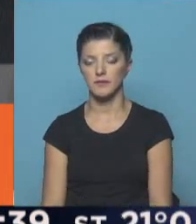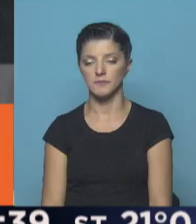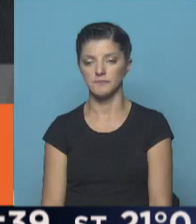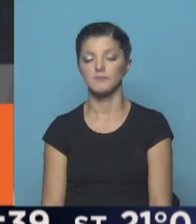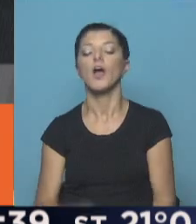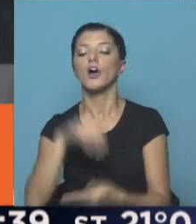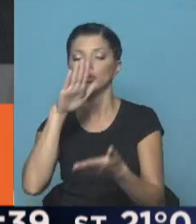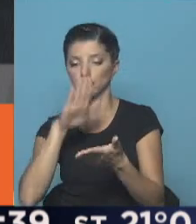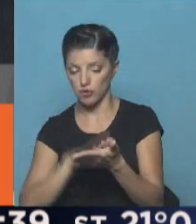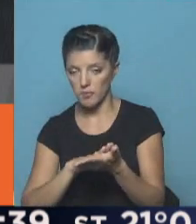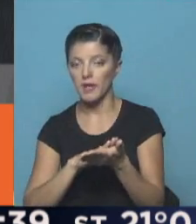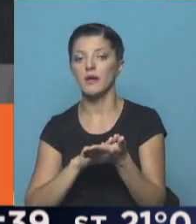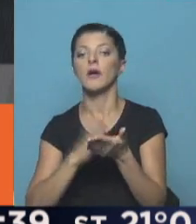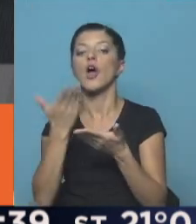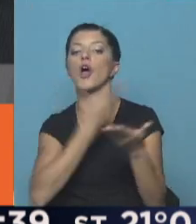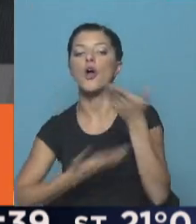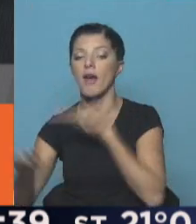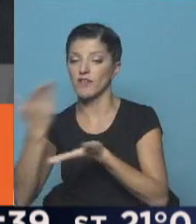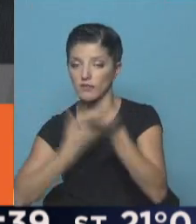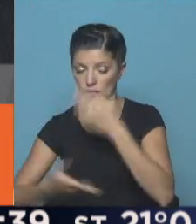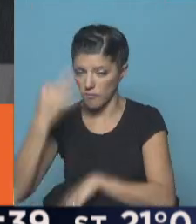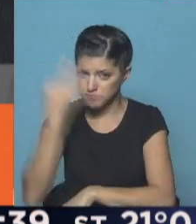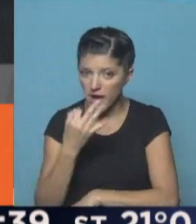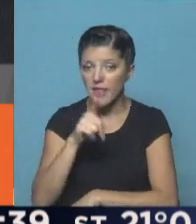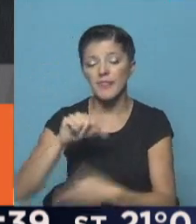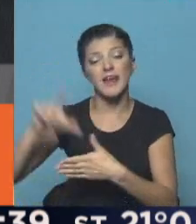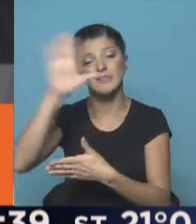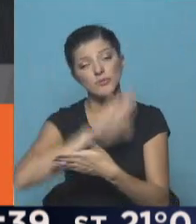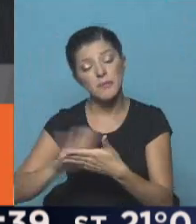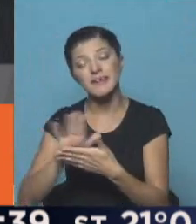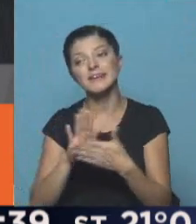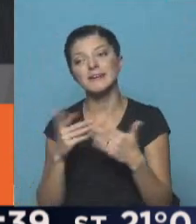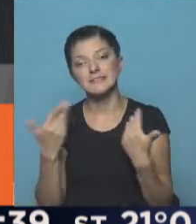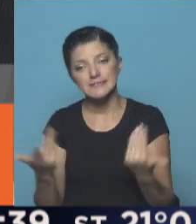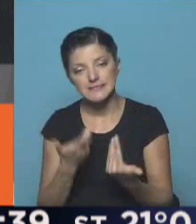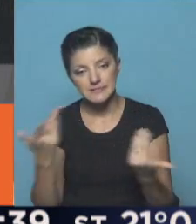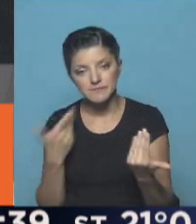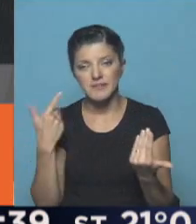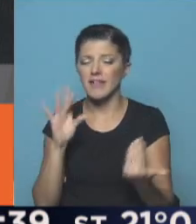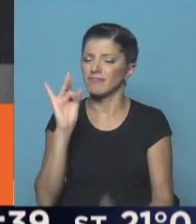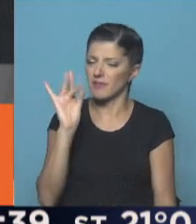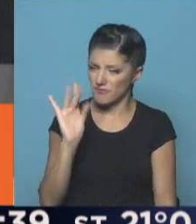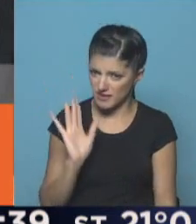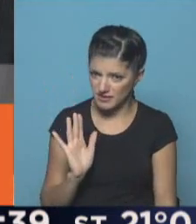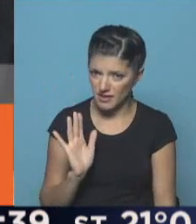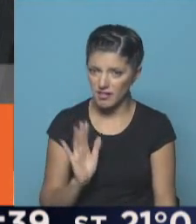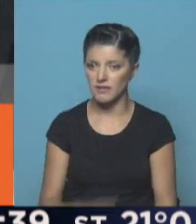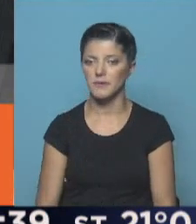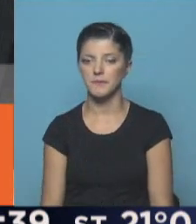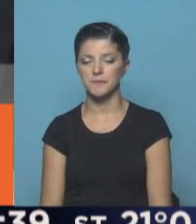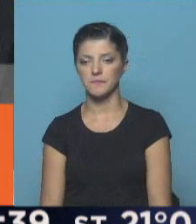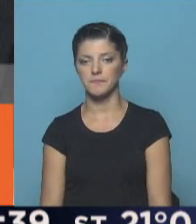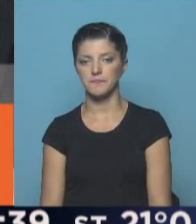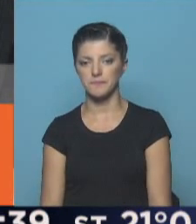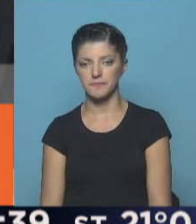a la colaboración real y potencial en la región, esto es bastante complicado. Ahí